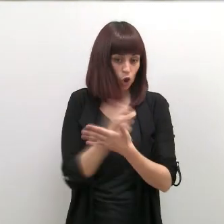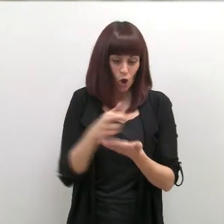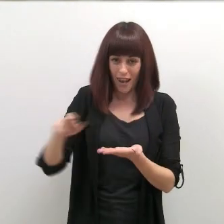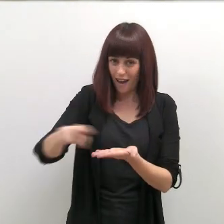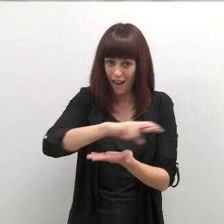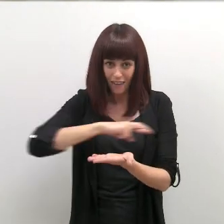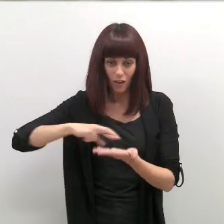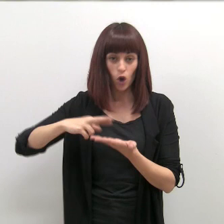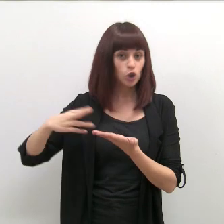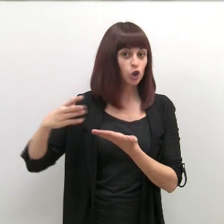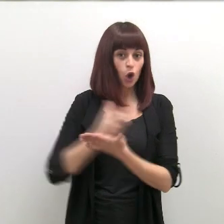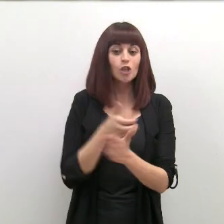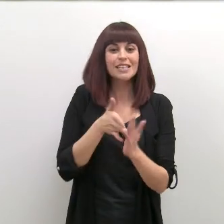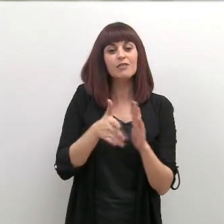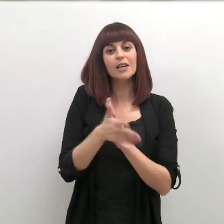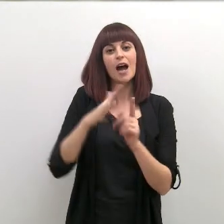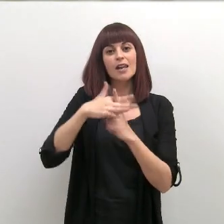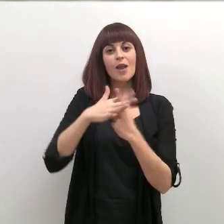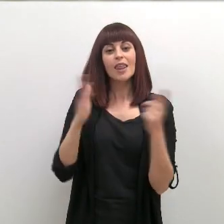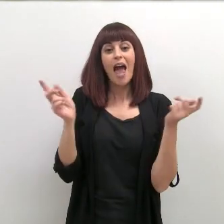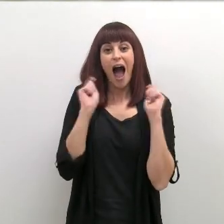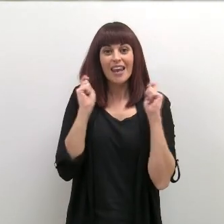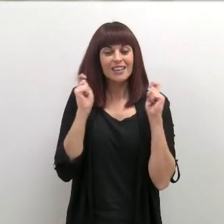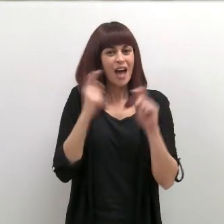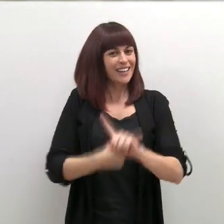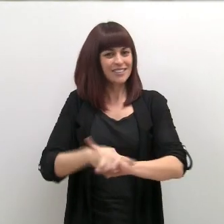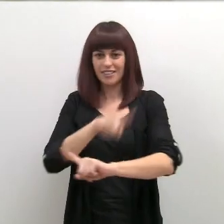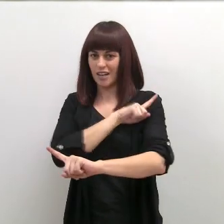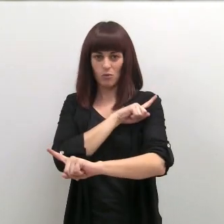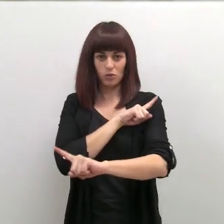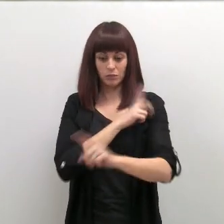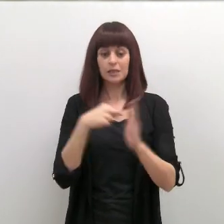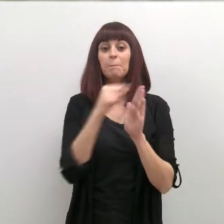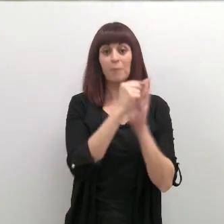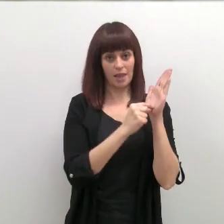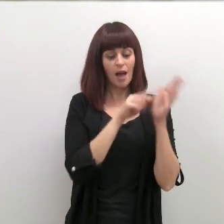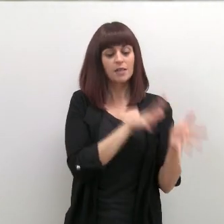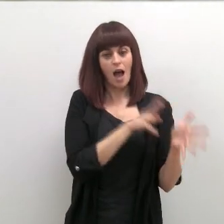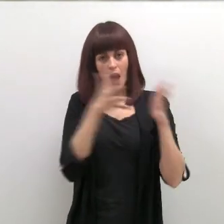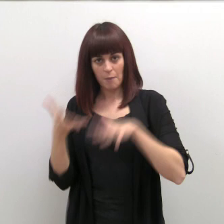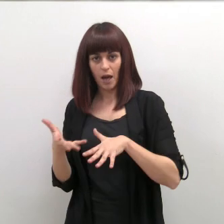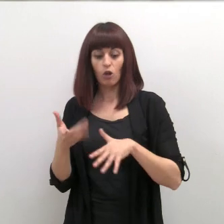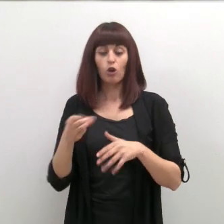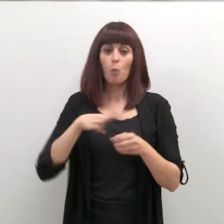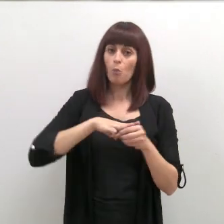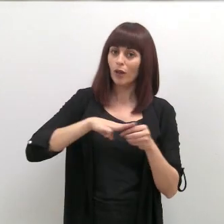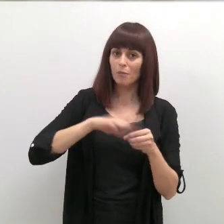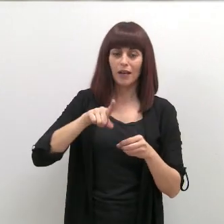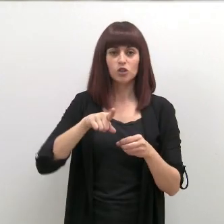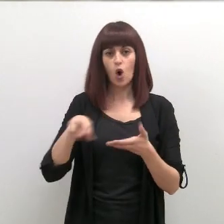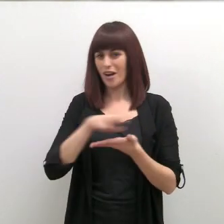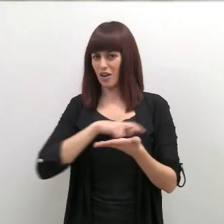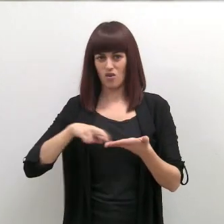conjunto se encuadran en el nivel de alerta extremo, a los efectos de aplicación de las medidas correspondientes, tanto municipales como